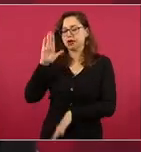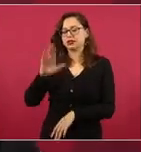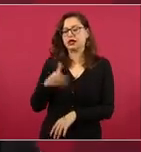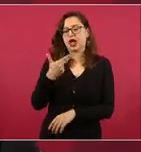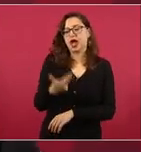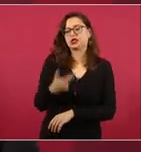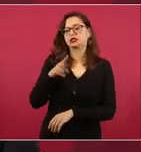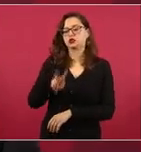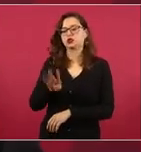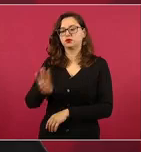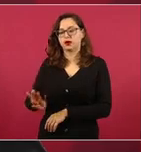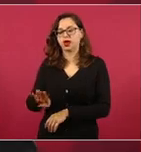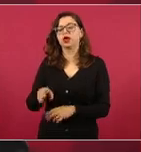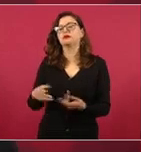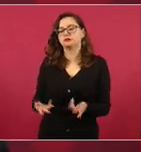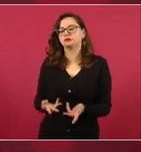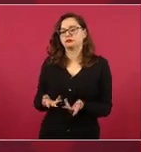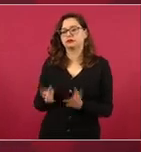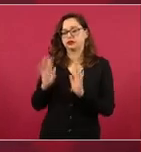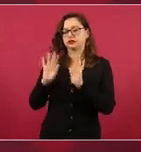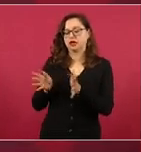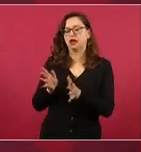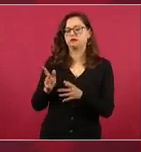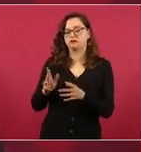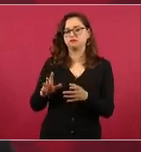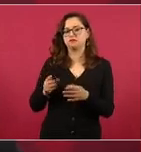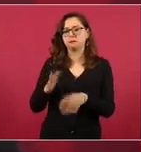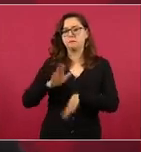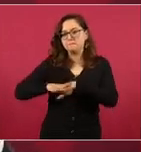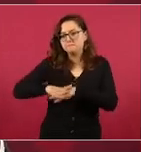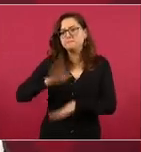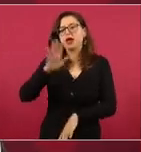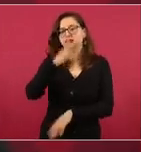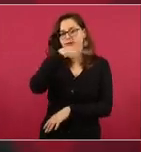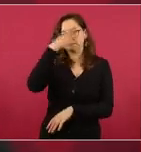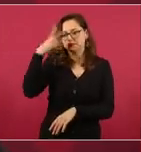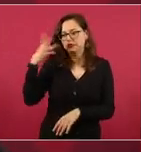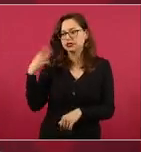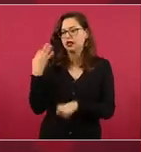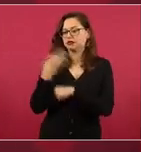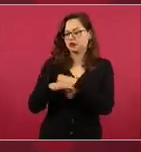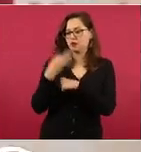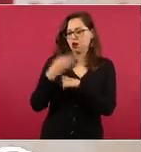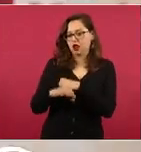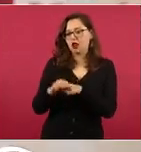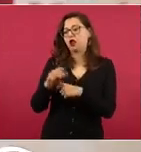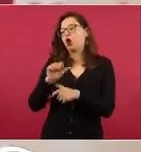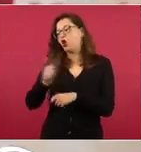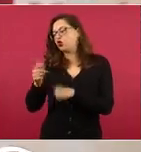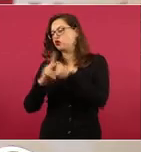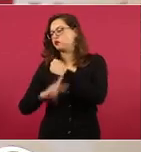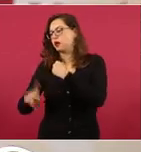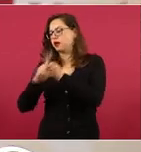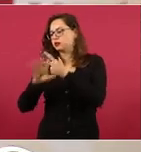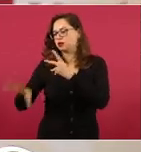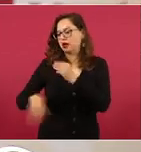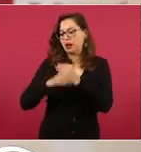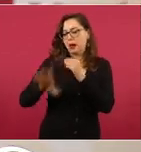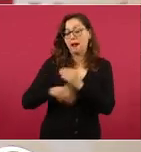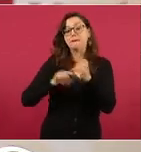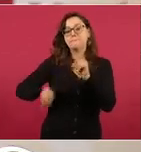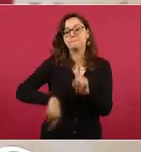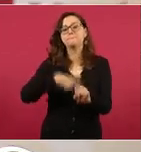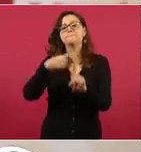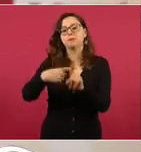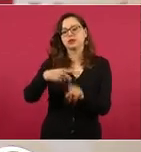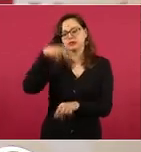y incluyó a los países que acabo de referir. Tiene ya una propuesta de México y está en consideración del gobierno de los Estados Unidos.